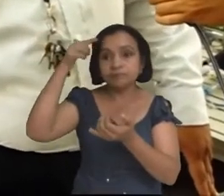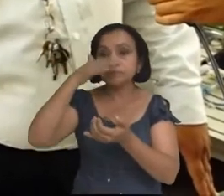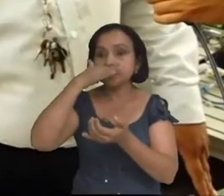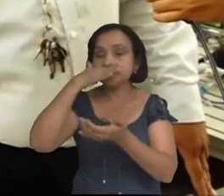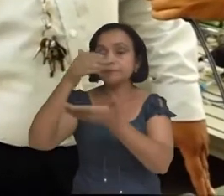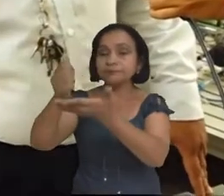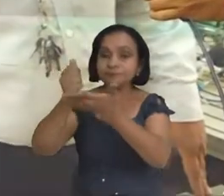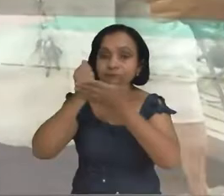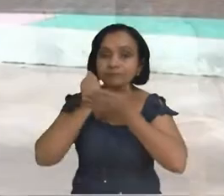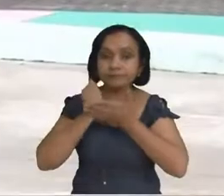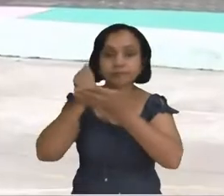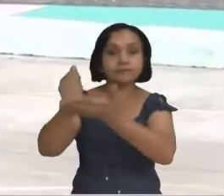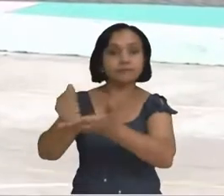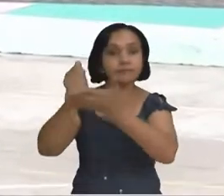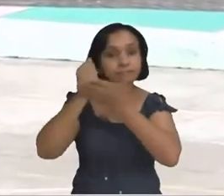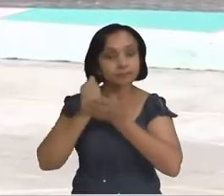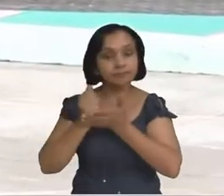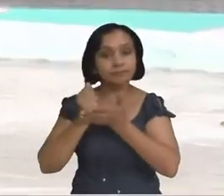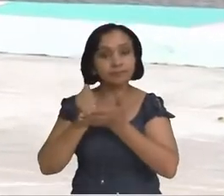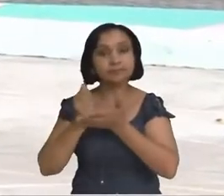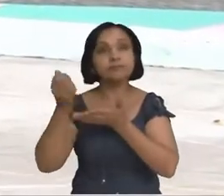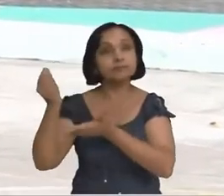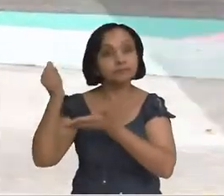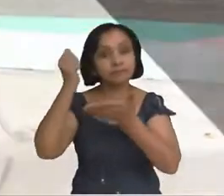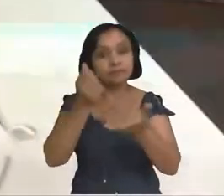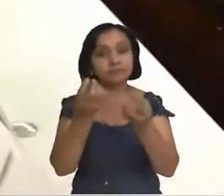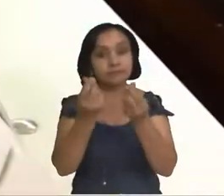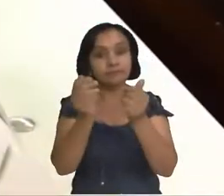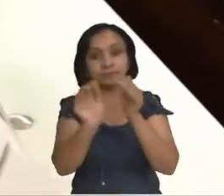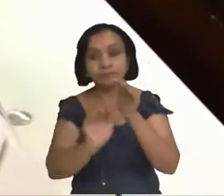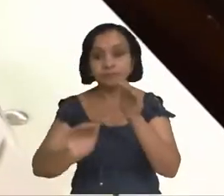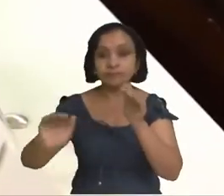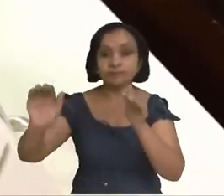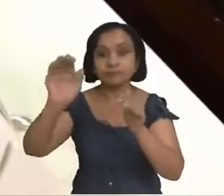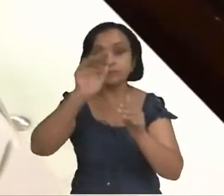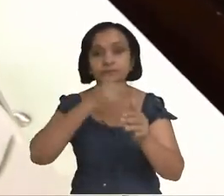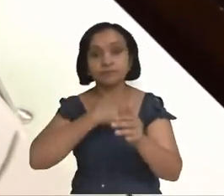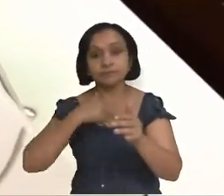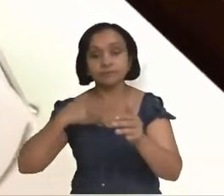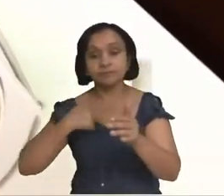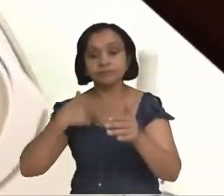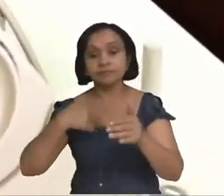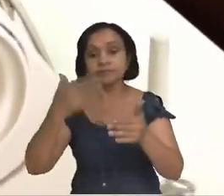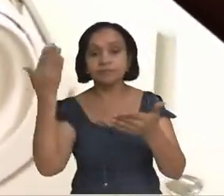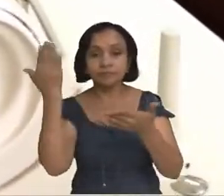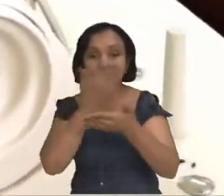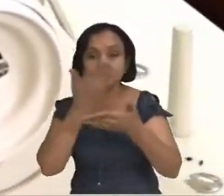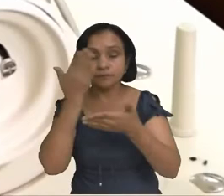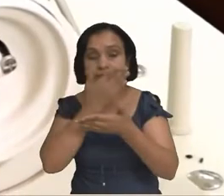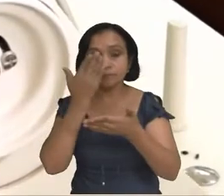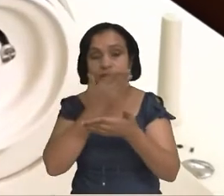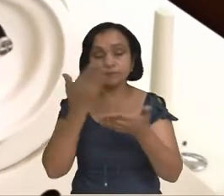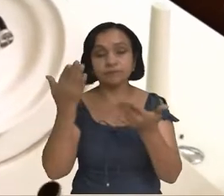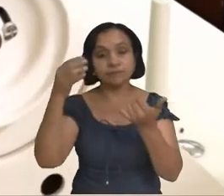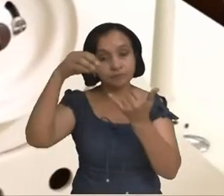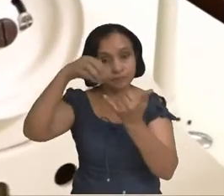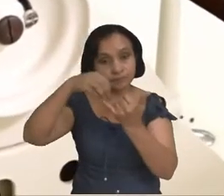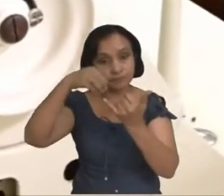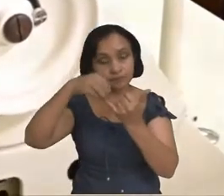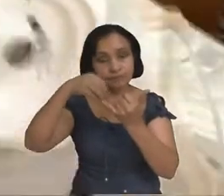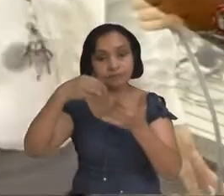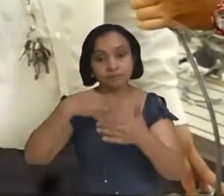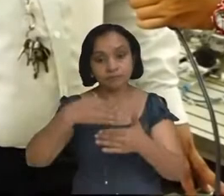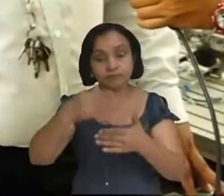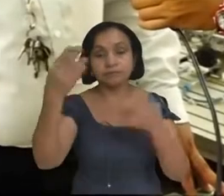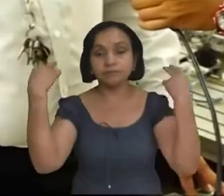ahondando y viene invirtiendo cada vez más para mejorar la calidad educativa en la parte técnica. Cada uno de